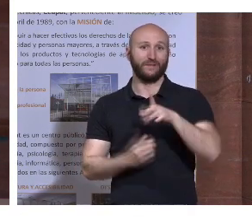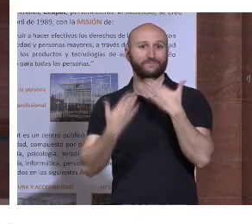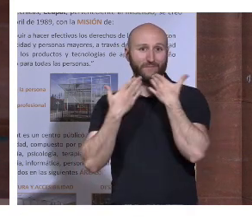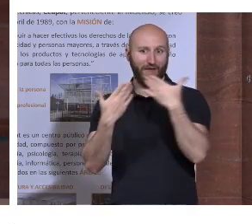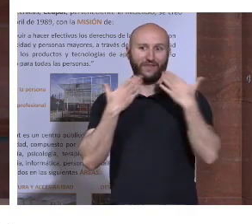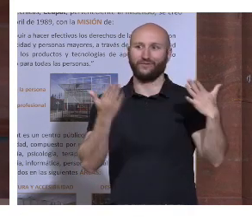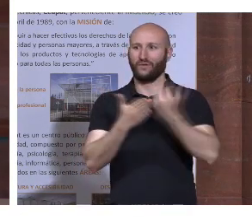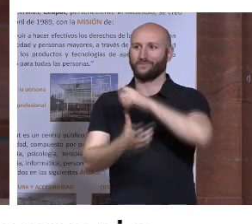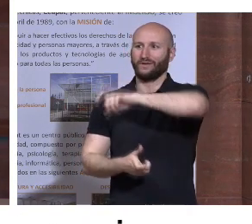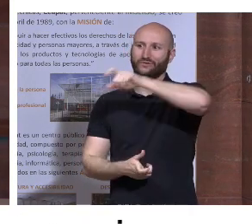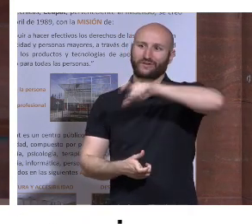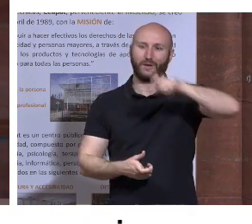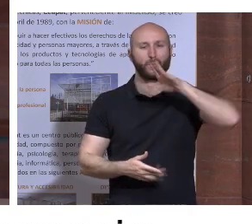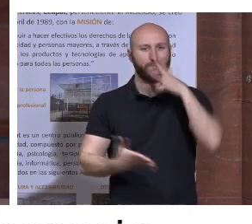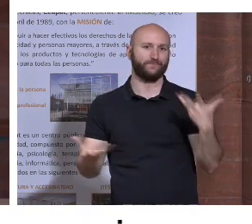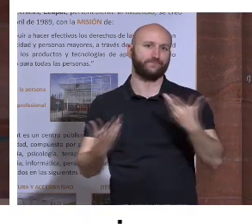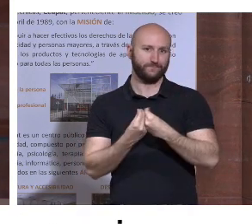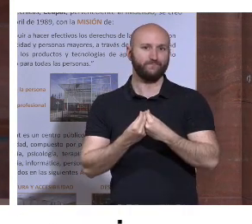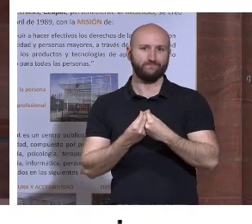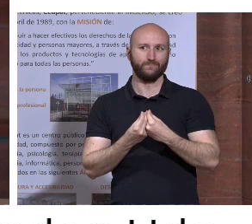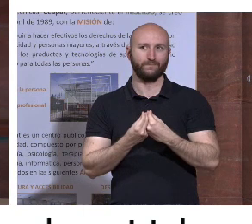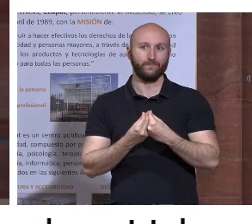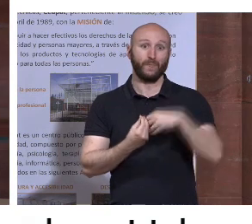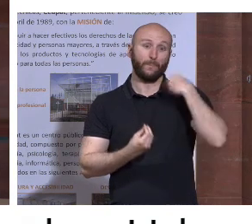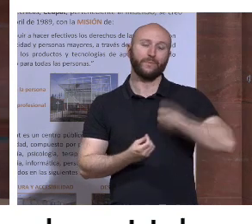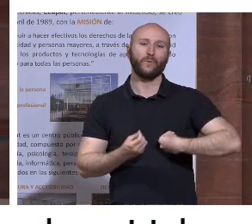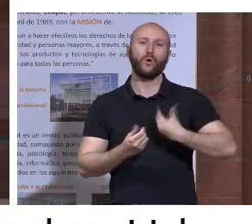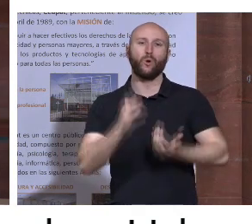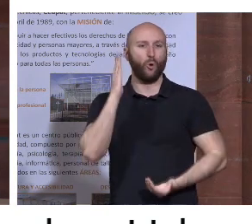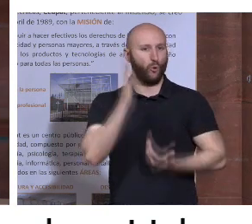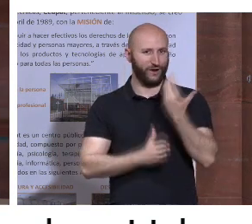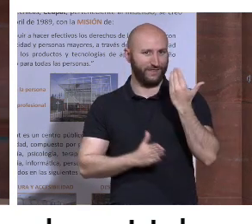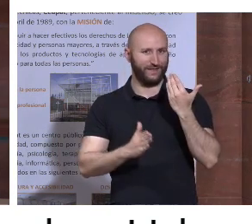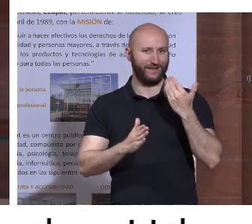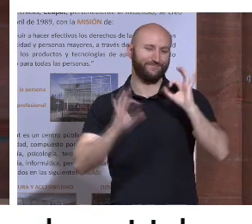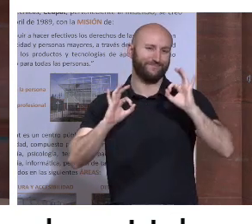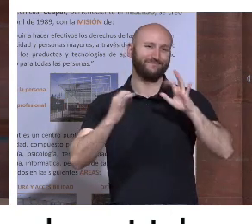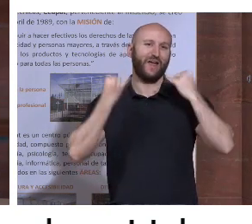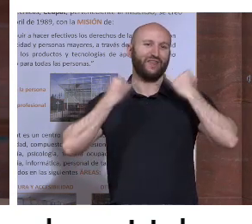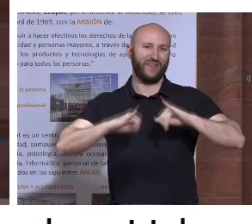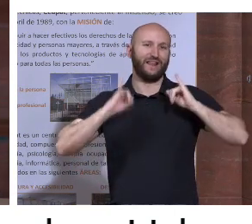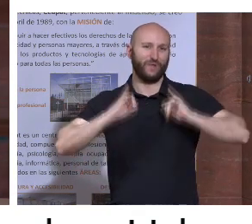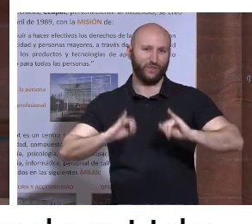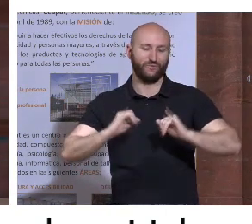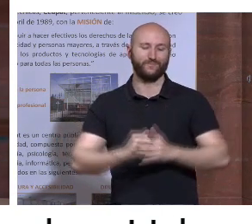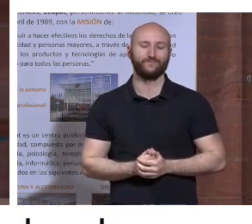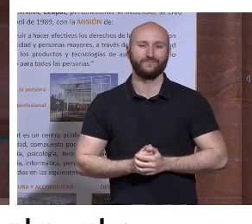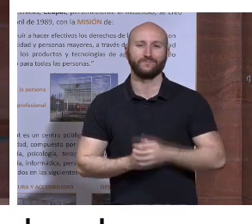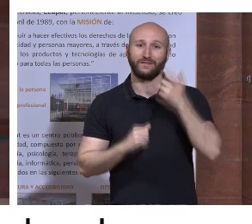ustedes por acompañarnos en esta jornada de celebración. Y agradecer, por